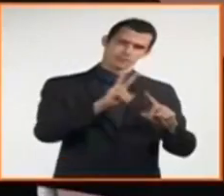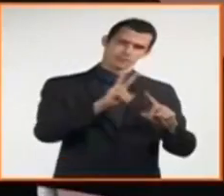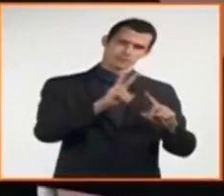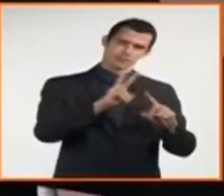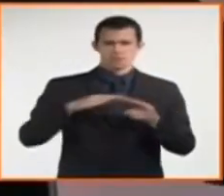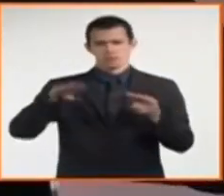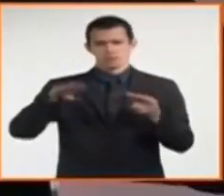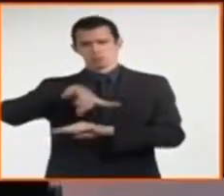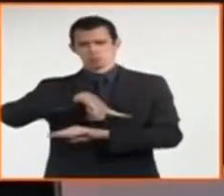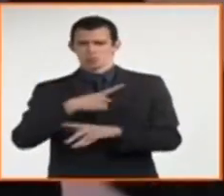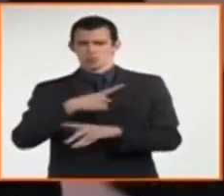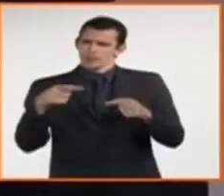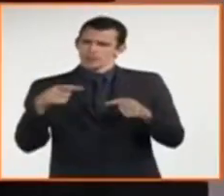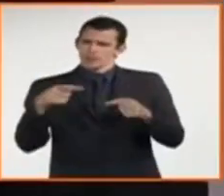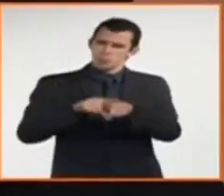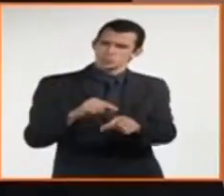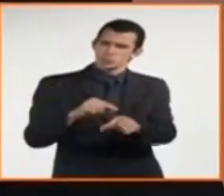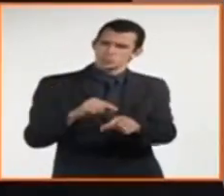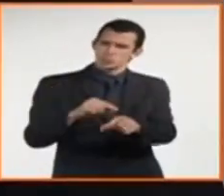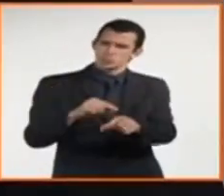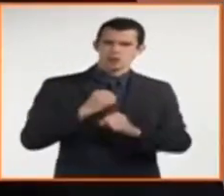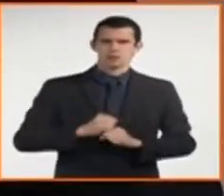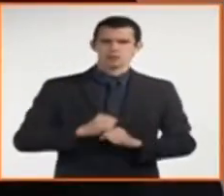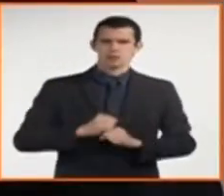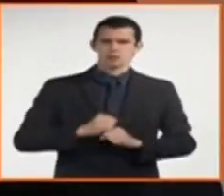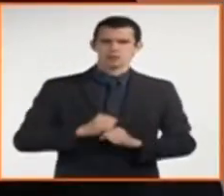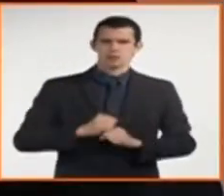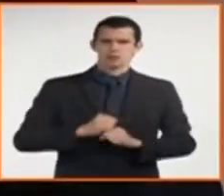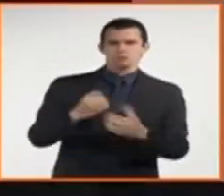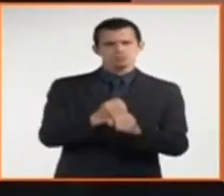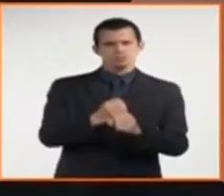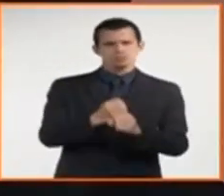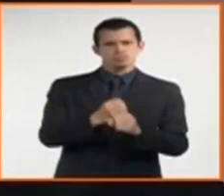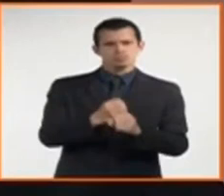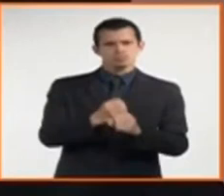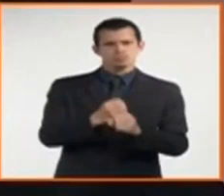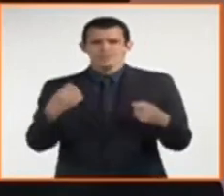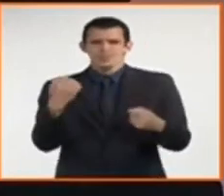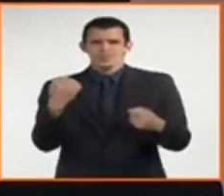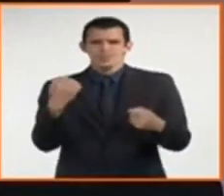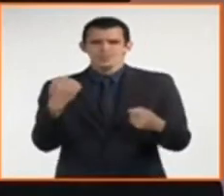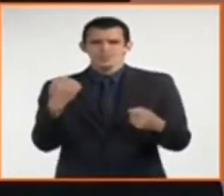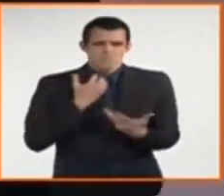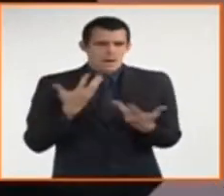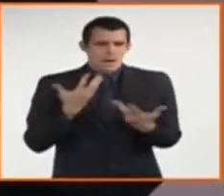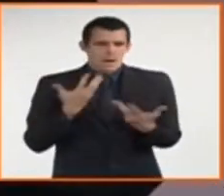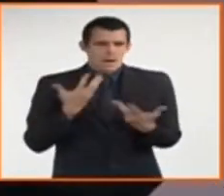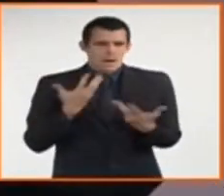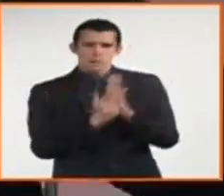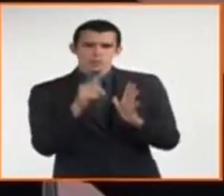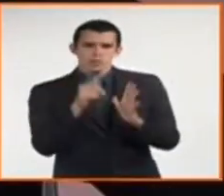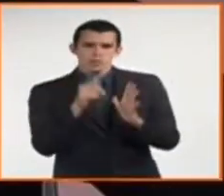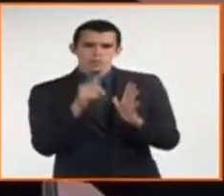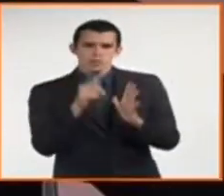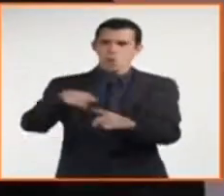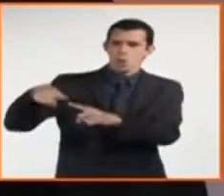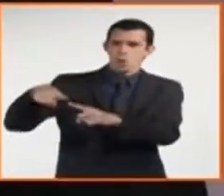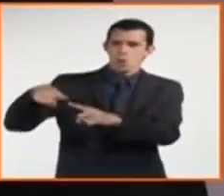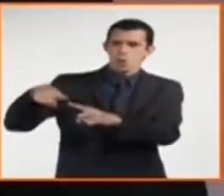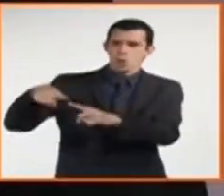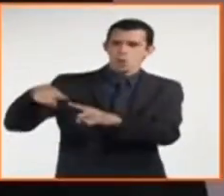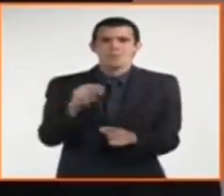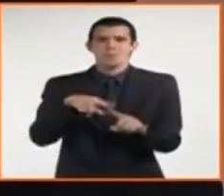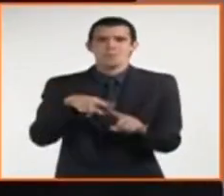tienen tenemos de esa relación que sacar más acciones conjuntas para que la gente tenga en cuenta cuáles son las